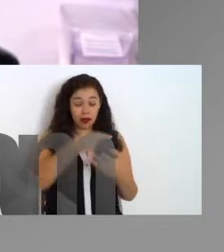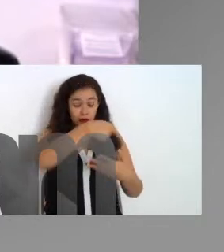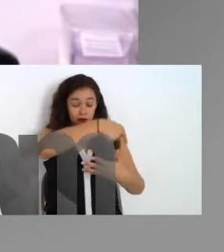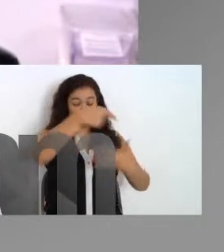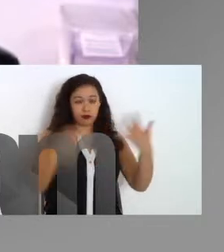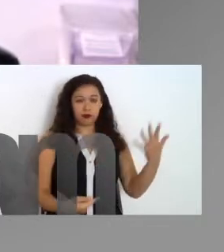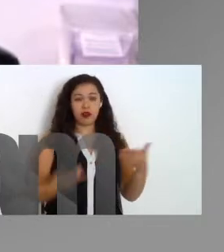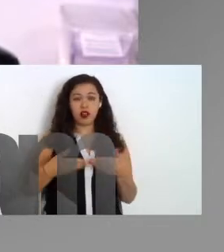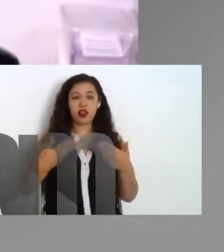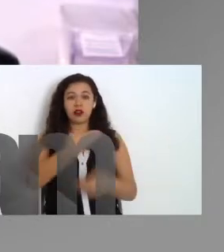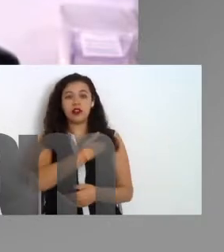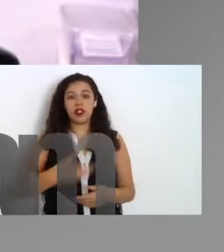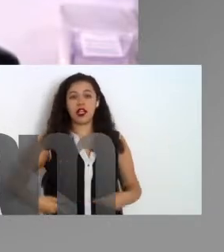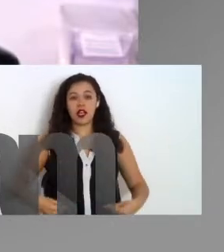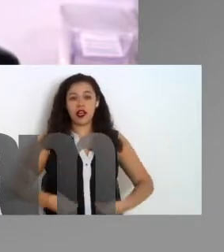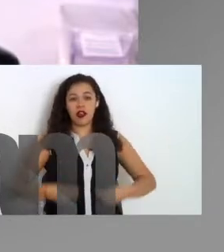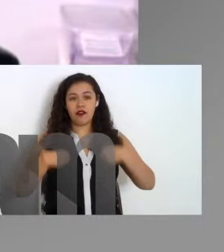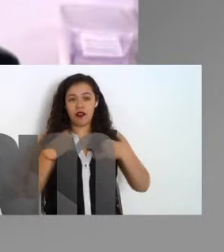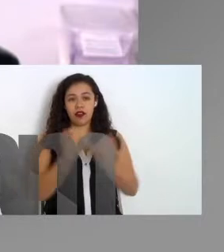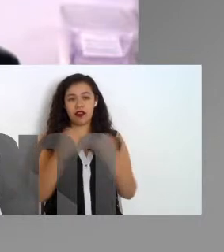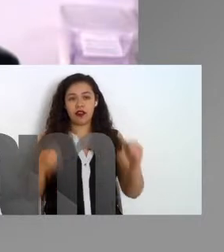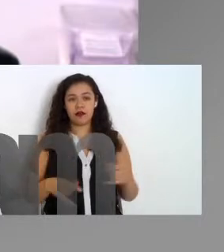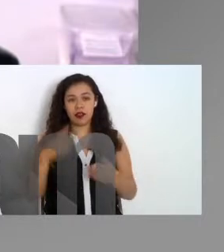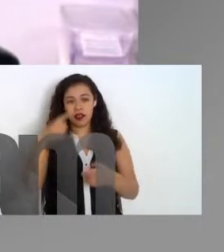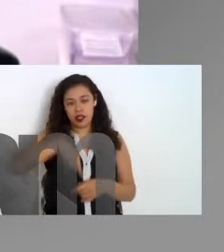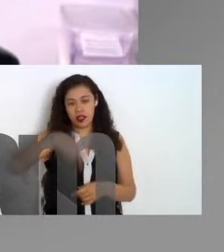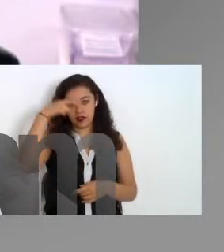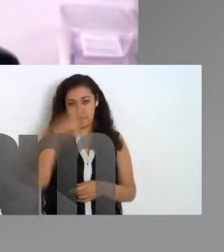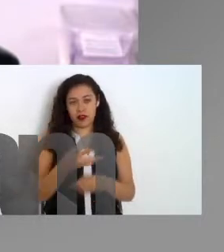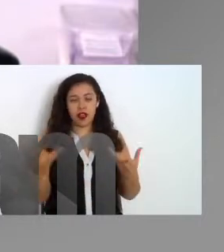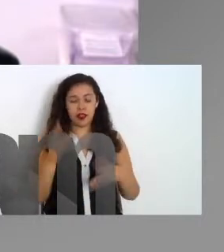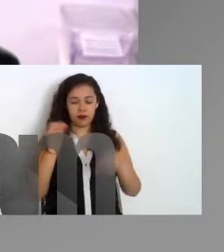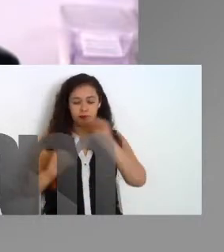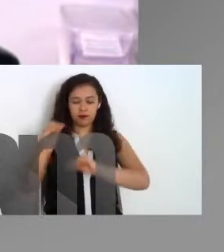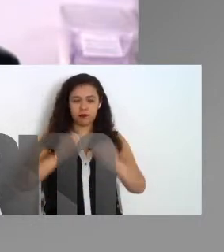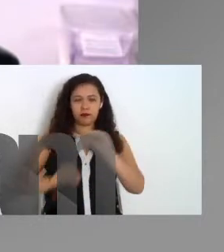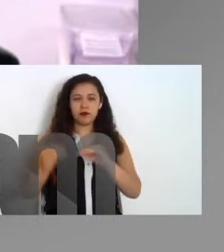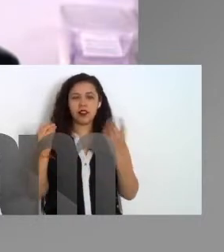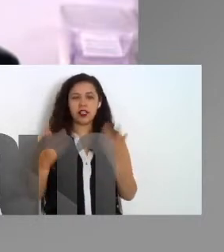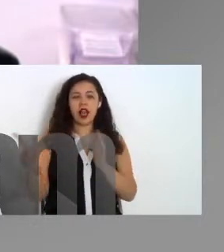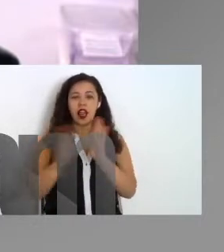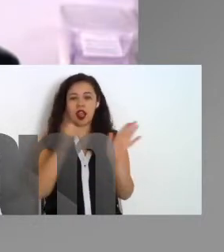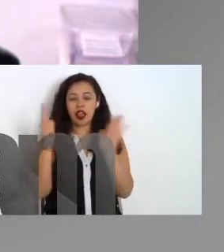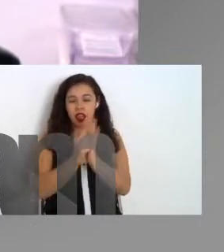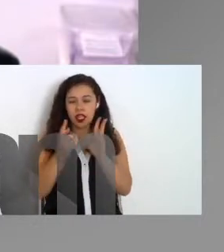presidente de Vida Independiente México participó en la elaboración de varias iniciativas de ley y del